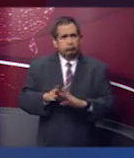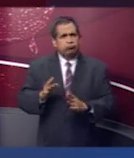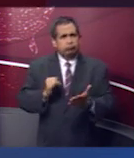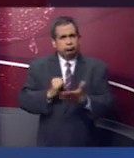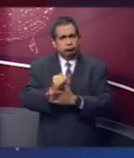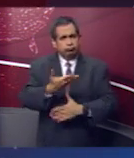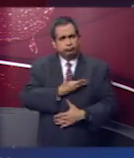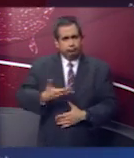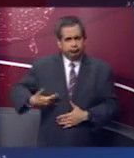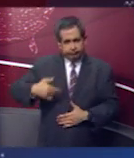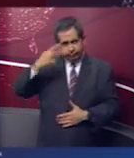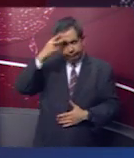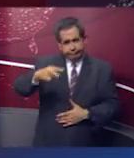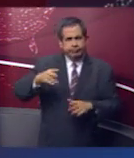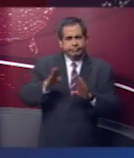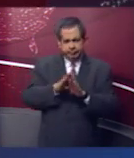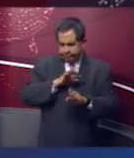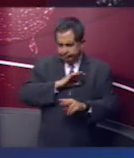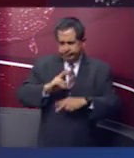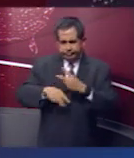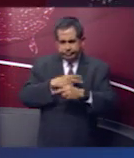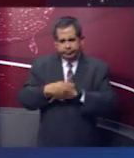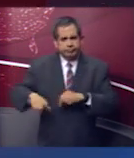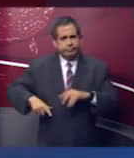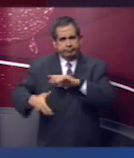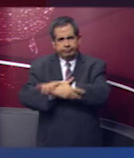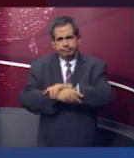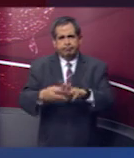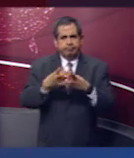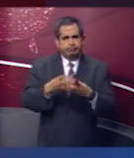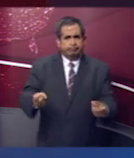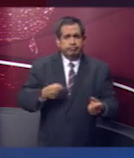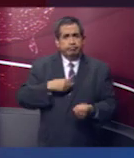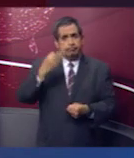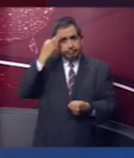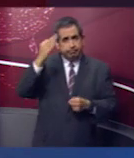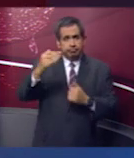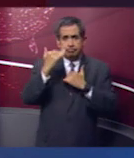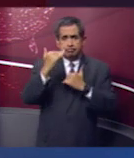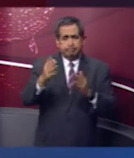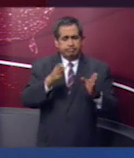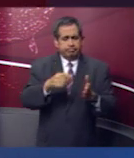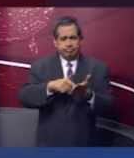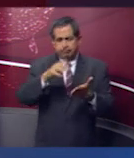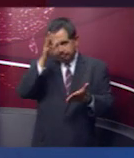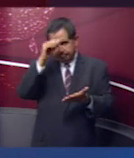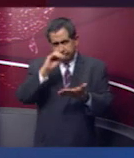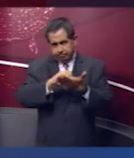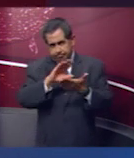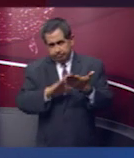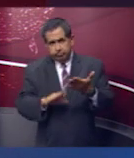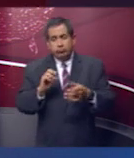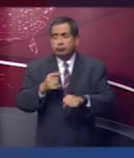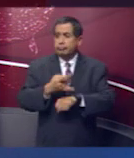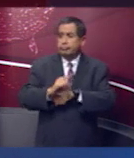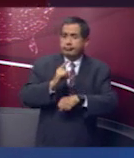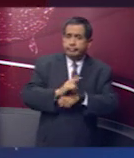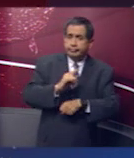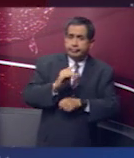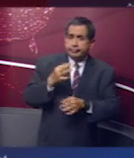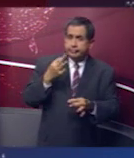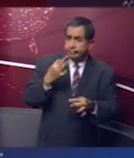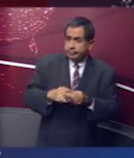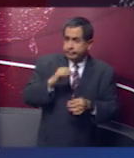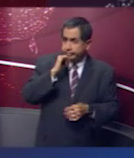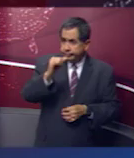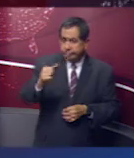del presidente de la República de disolver el gobierno de coalición, la expiración del periodo contemplado en el convenio, y el incumplimiento de alguna de las cláusulas